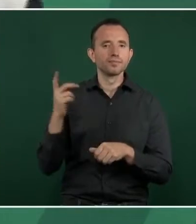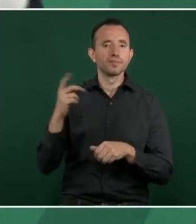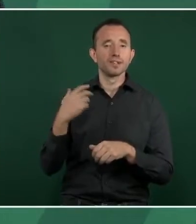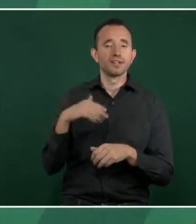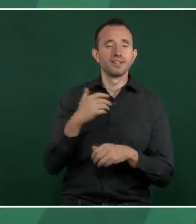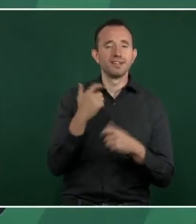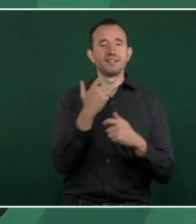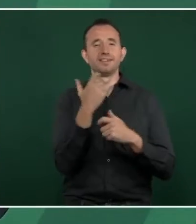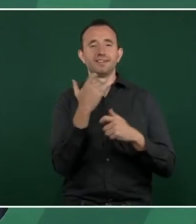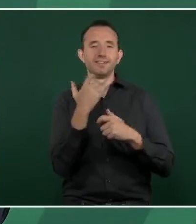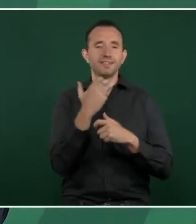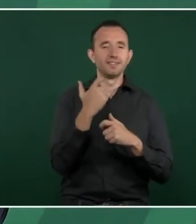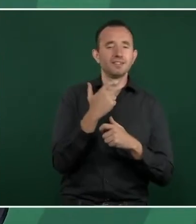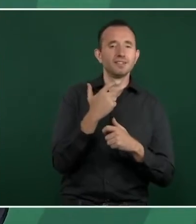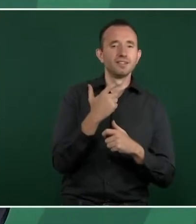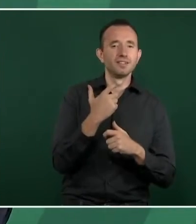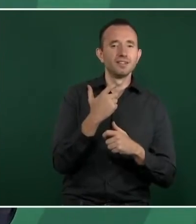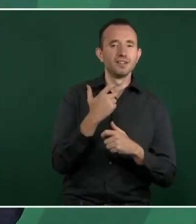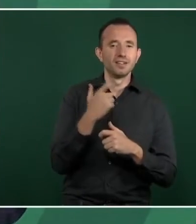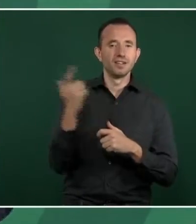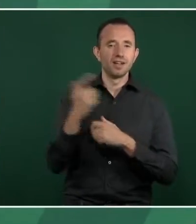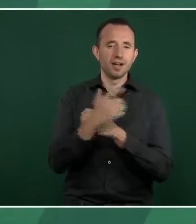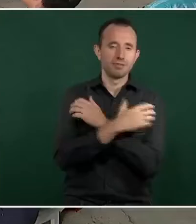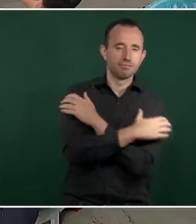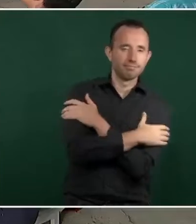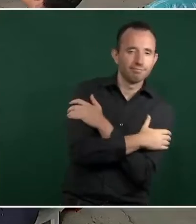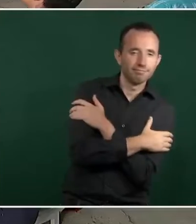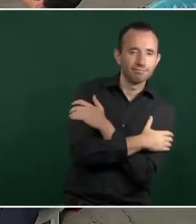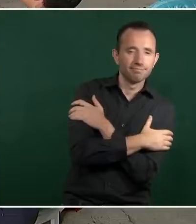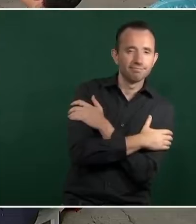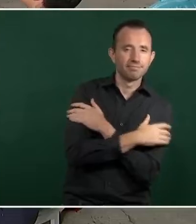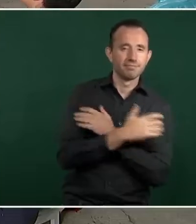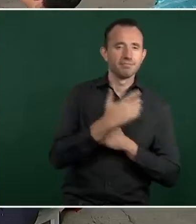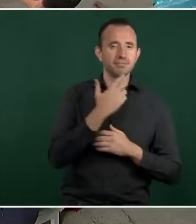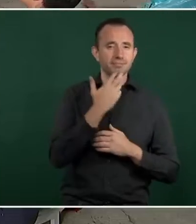de lo de abrazos, no balazos.